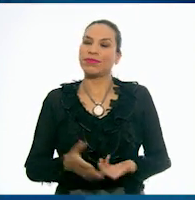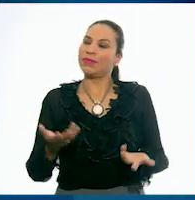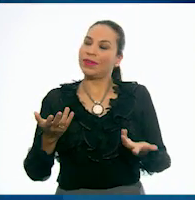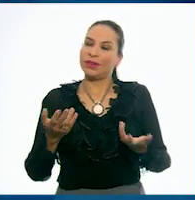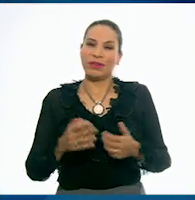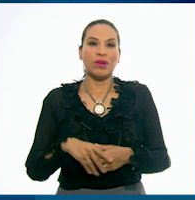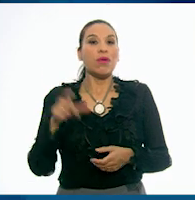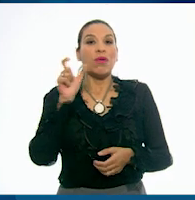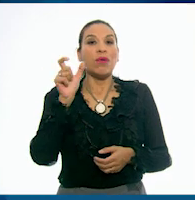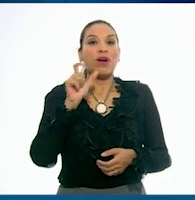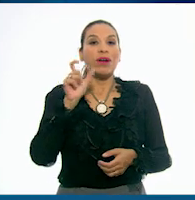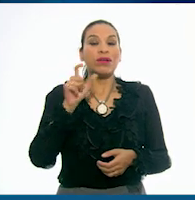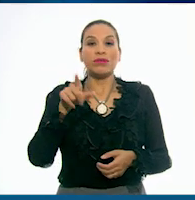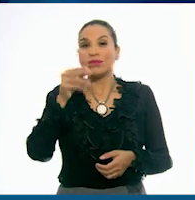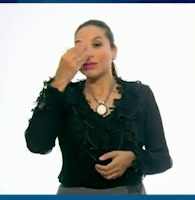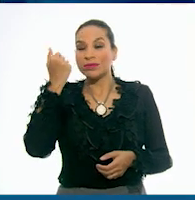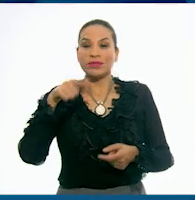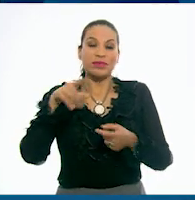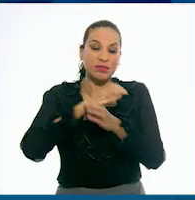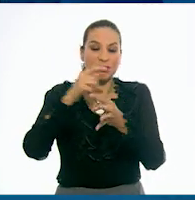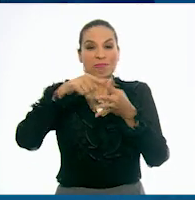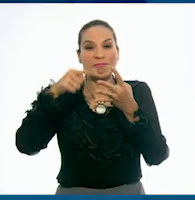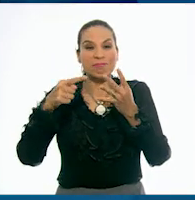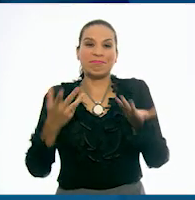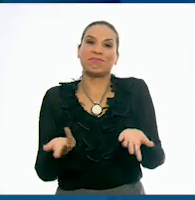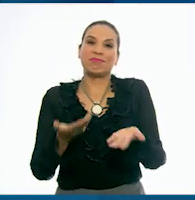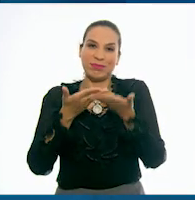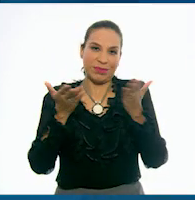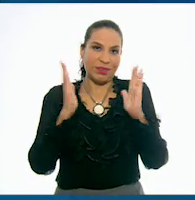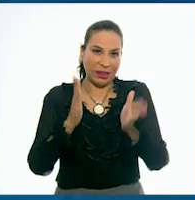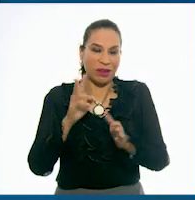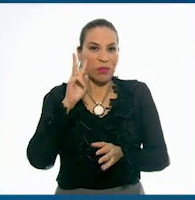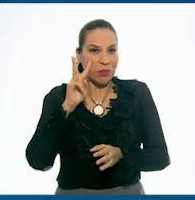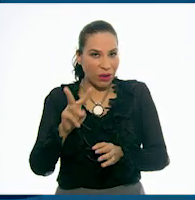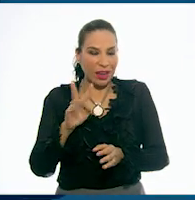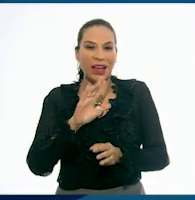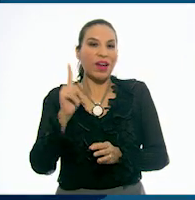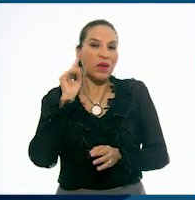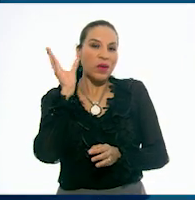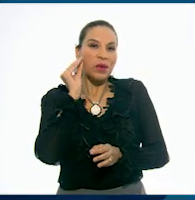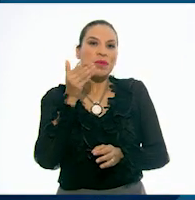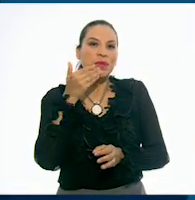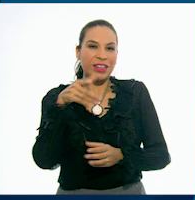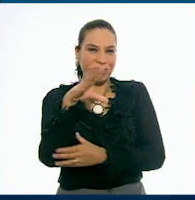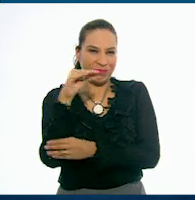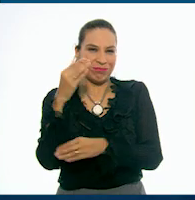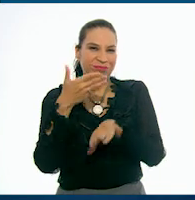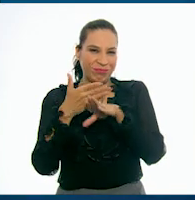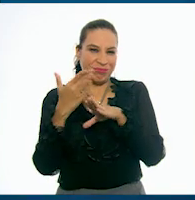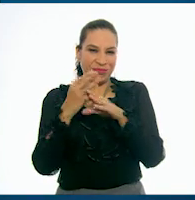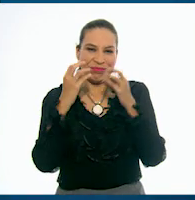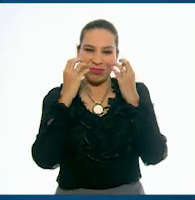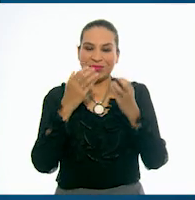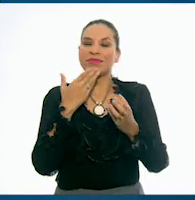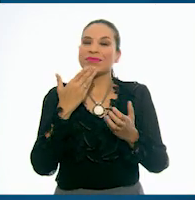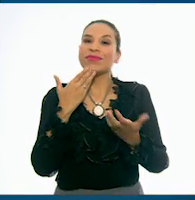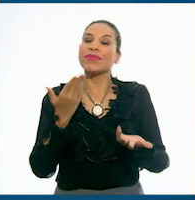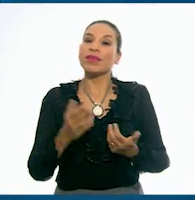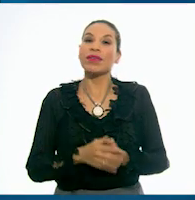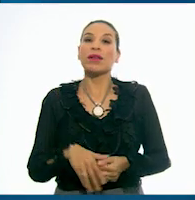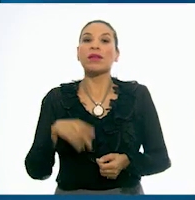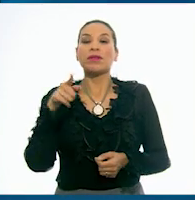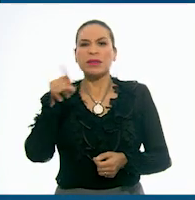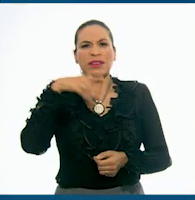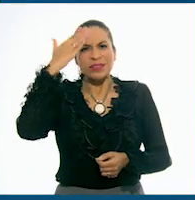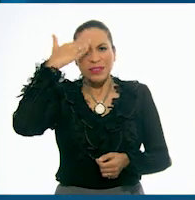Híjole, cuando no echan es Juan, hombre. Ahora sí, ya lo vemos y lo escuchamos, don Leopoldo. Ay, por fin. Sí, ya